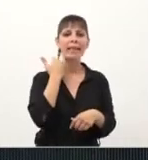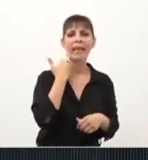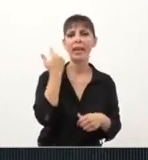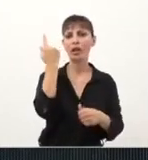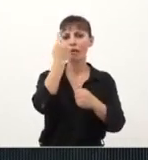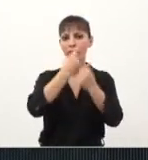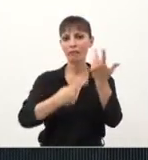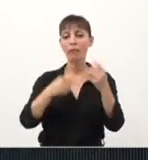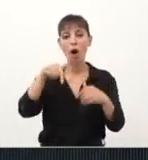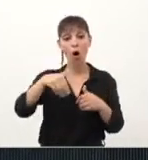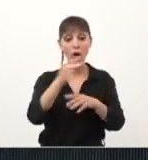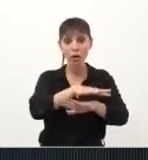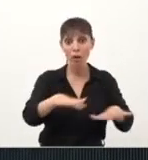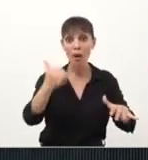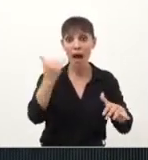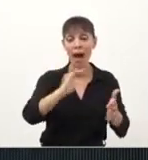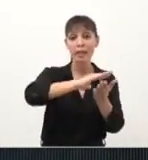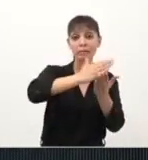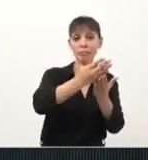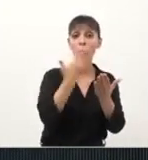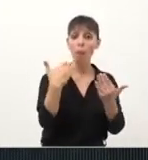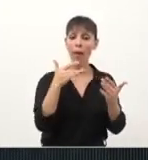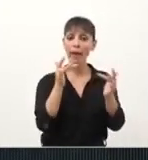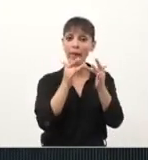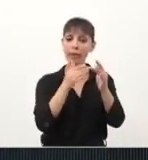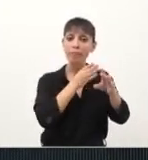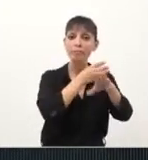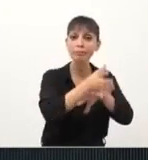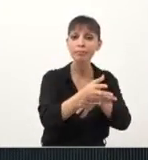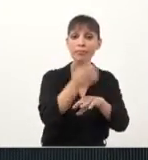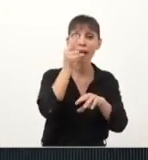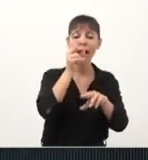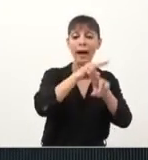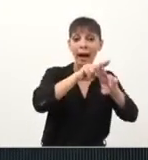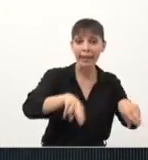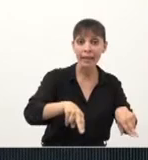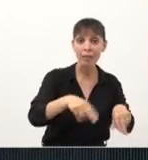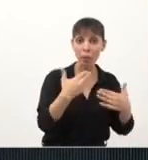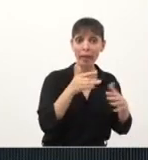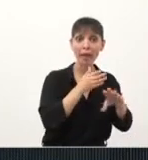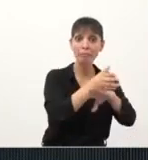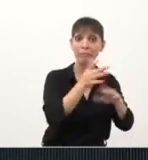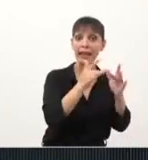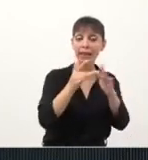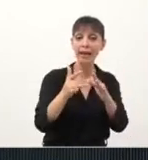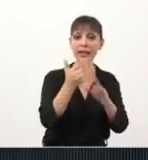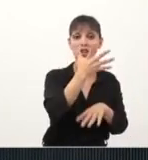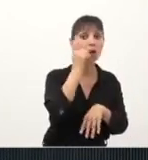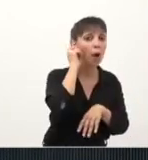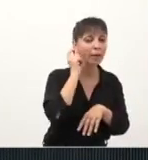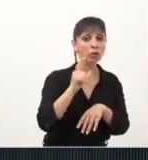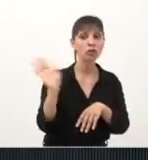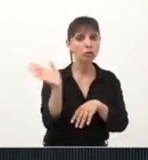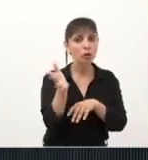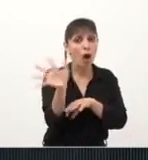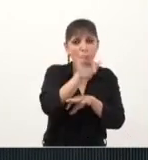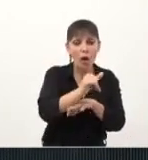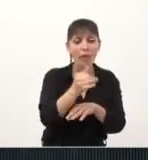tienen una computadora con acceso a internet desde el jardín de los 5 años. Todos los días abrimos las puertas y